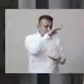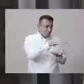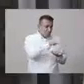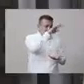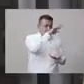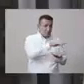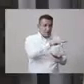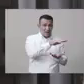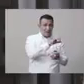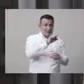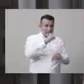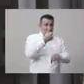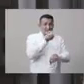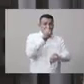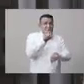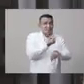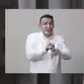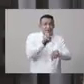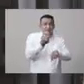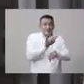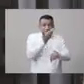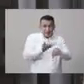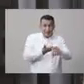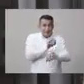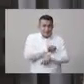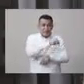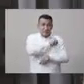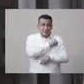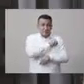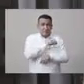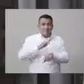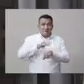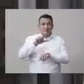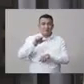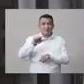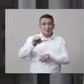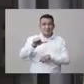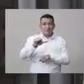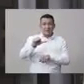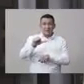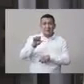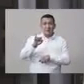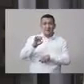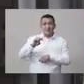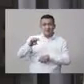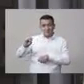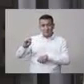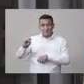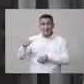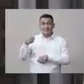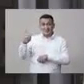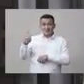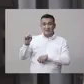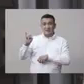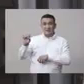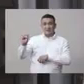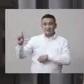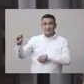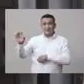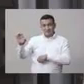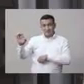el Issste para atender debidamente la contingencia. En total, en todo el estado, contamos con